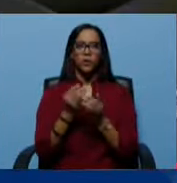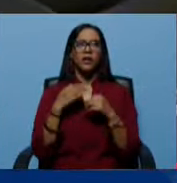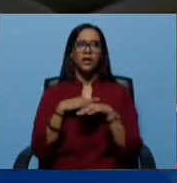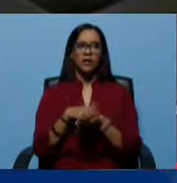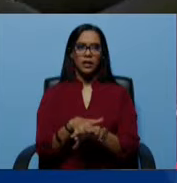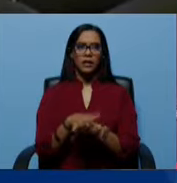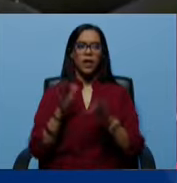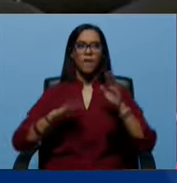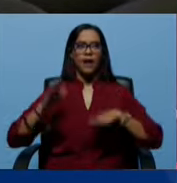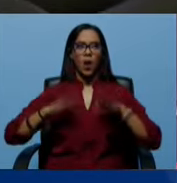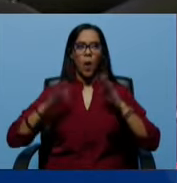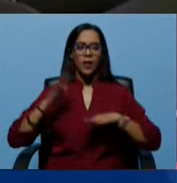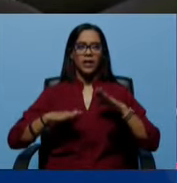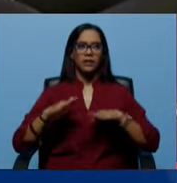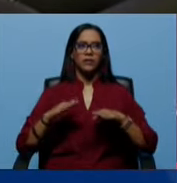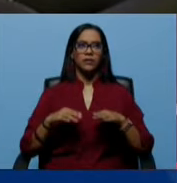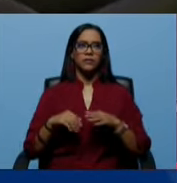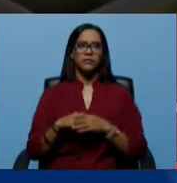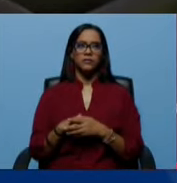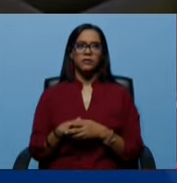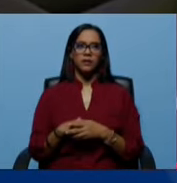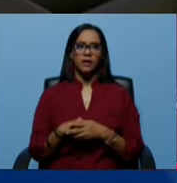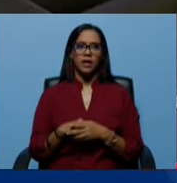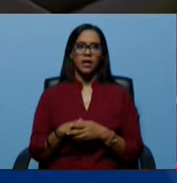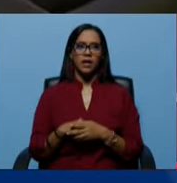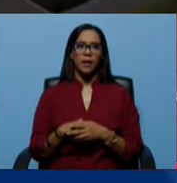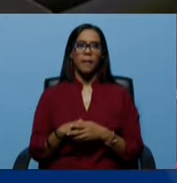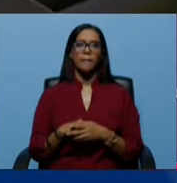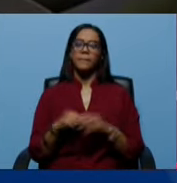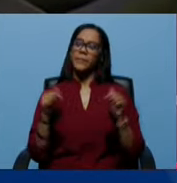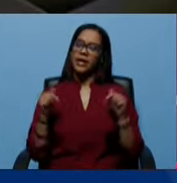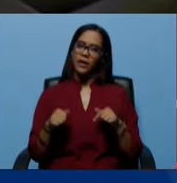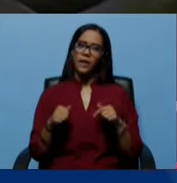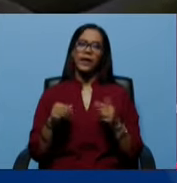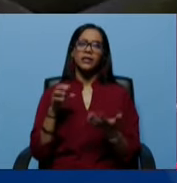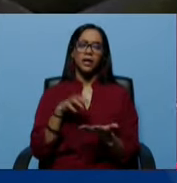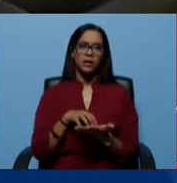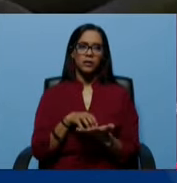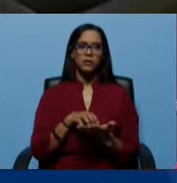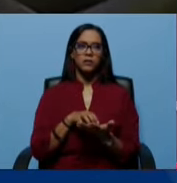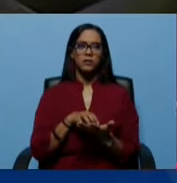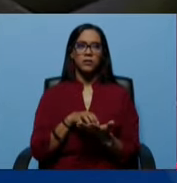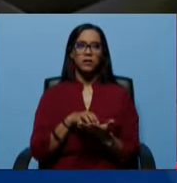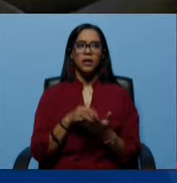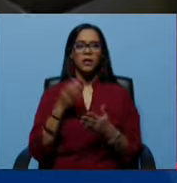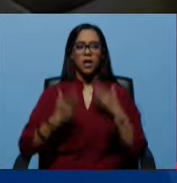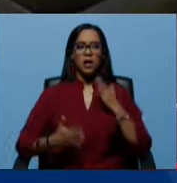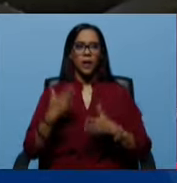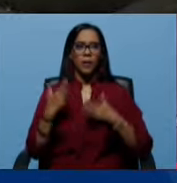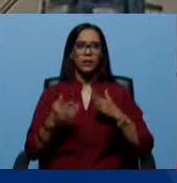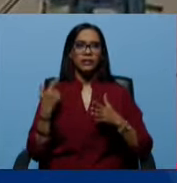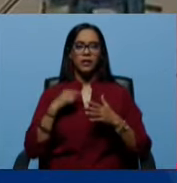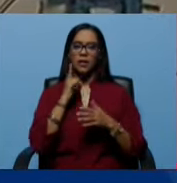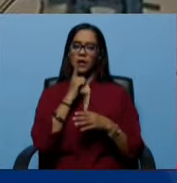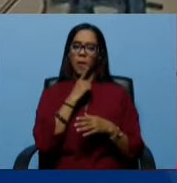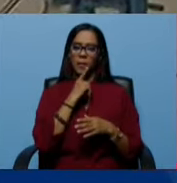de Barlovento, CEIBA se llama, pero este meganúcleo de robótica tiene el nombre de Guillermo Rivas.